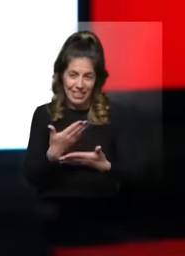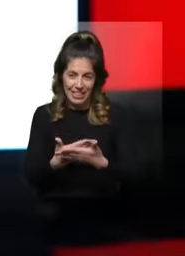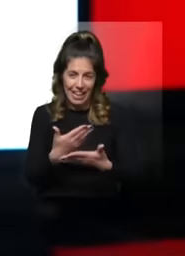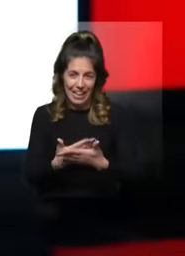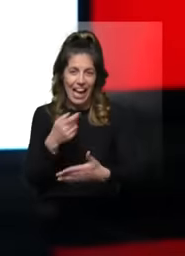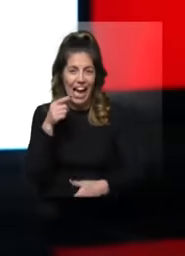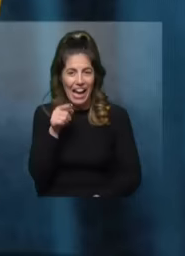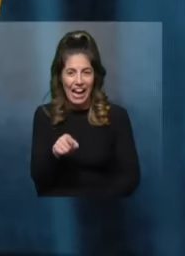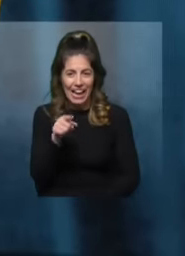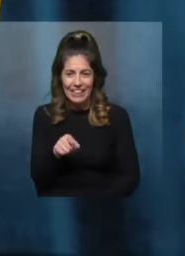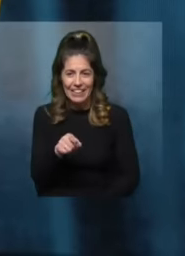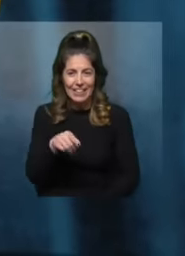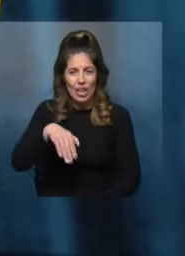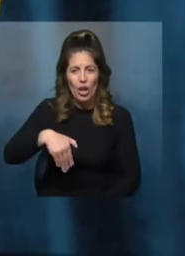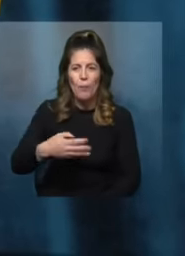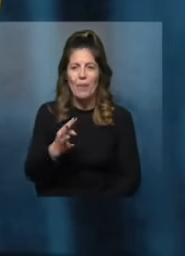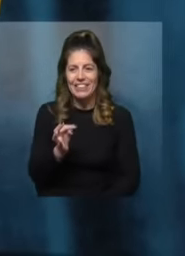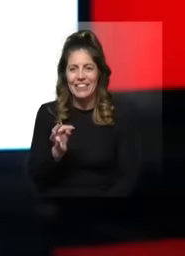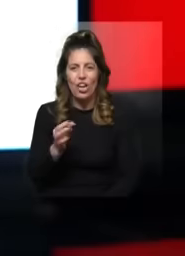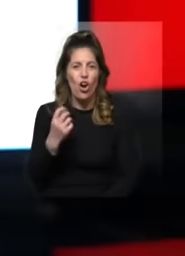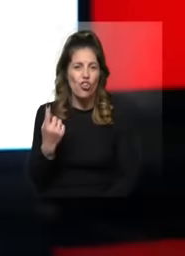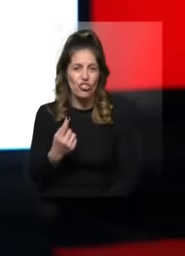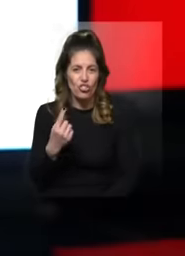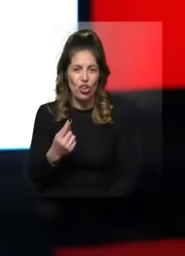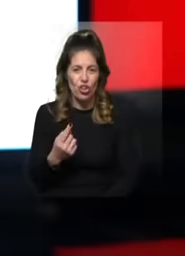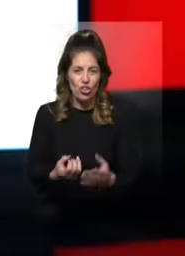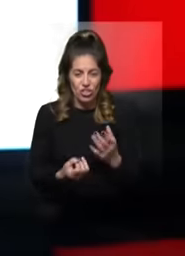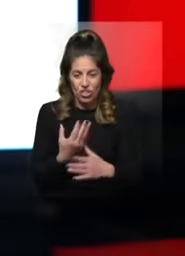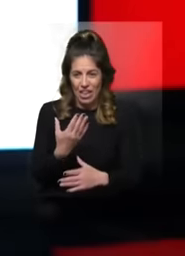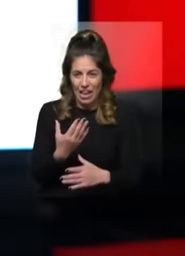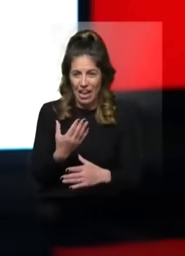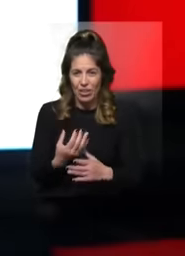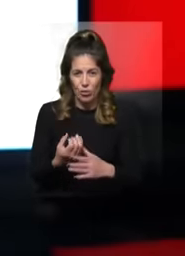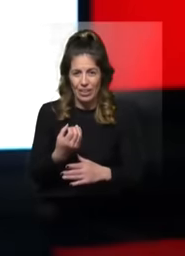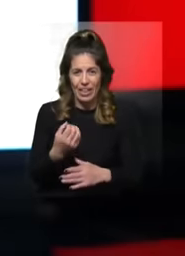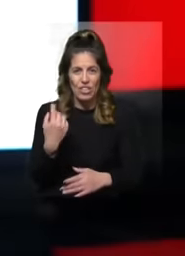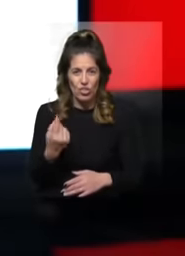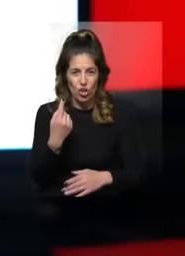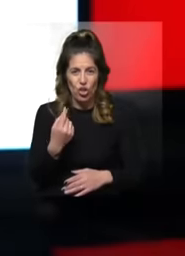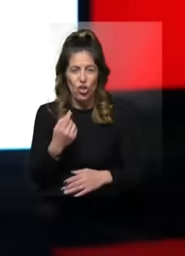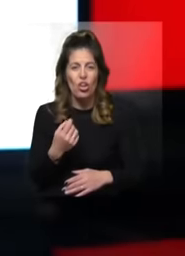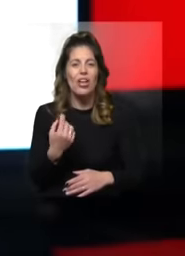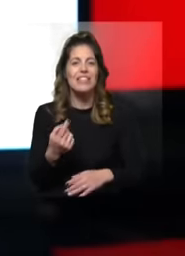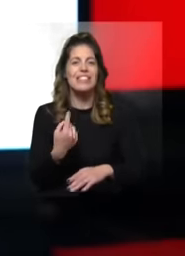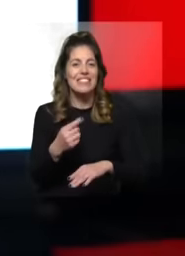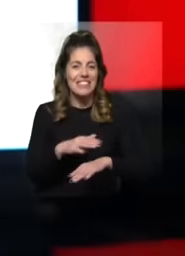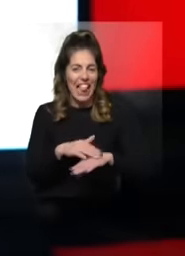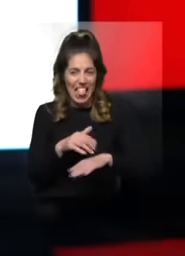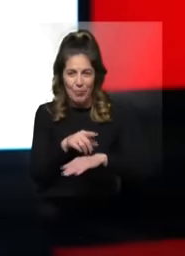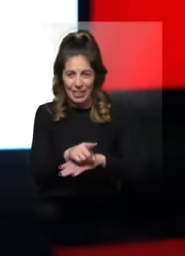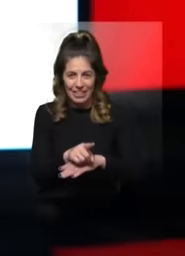ahí fue cuando... Mateo Solo Bien Se Lame. Ahí surge disco. Mateo Solo Bien Se Lame, que Horacio incluso mete algún corito. Sí.